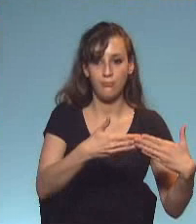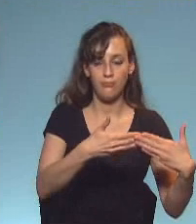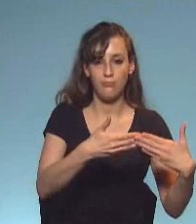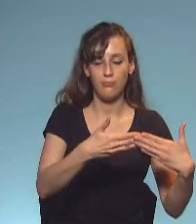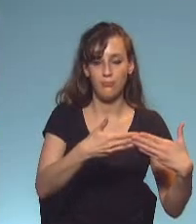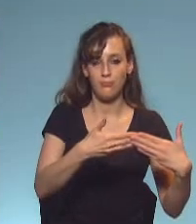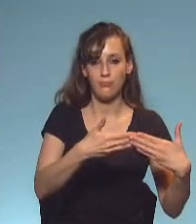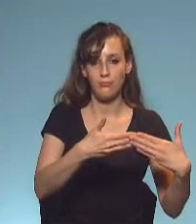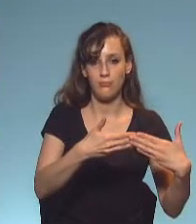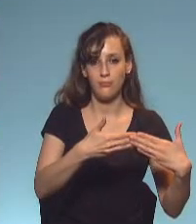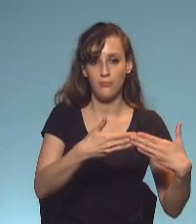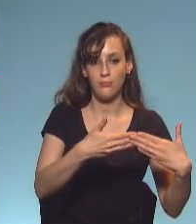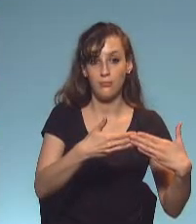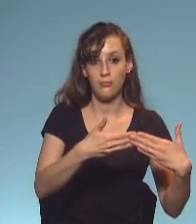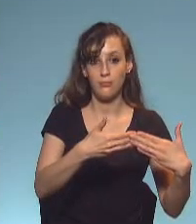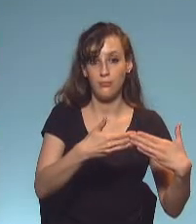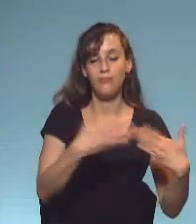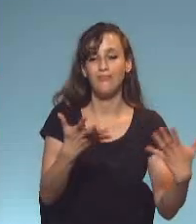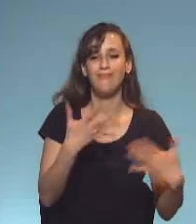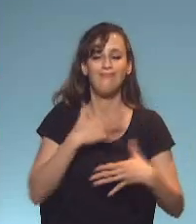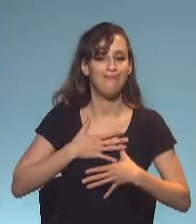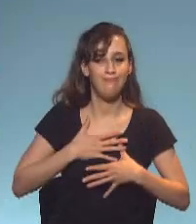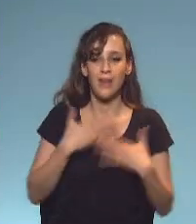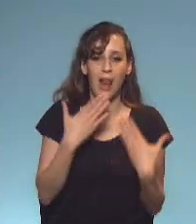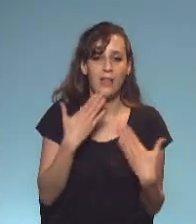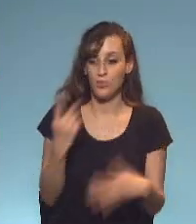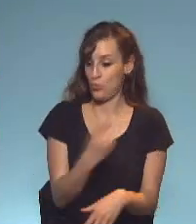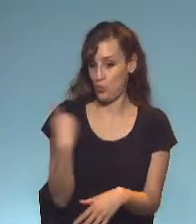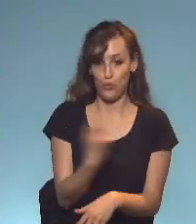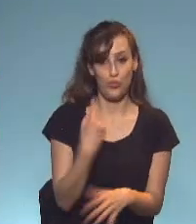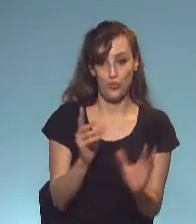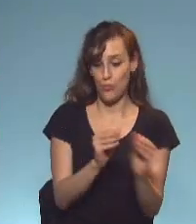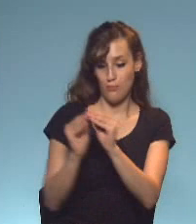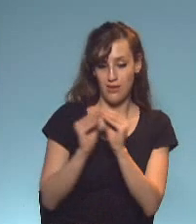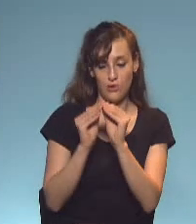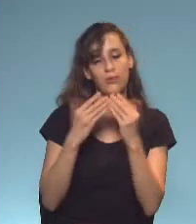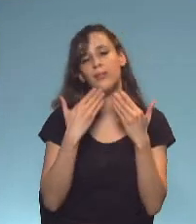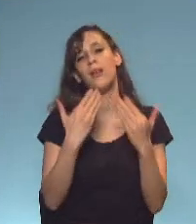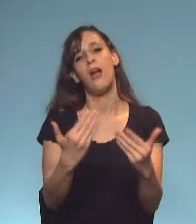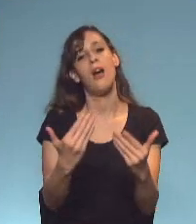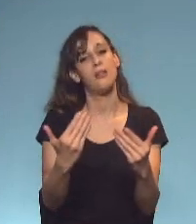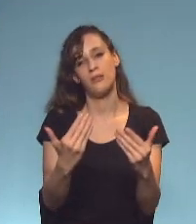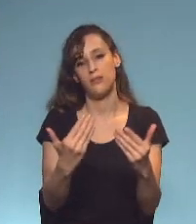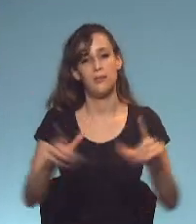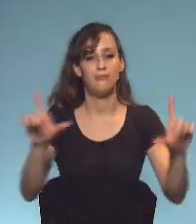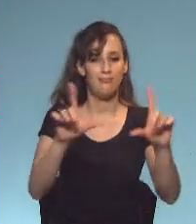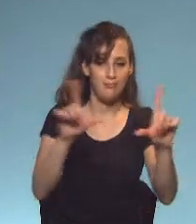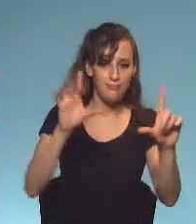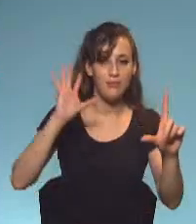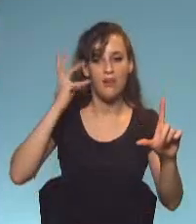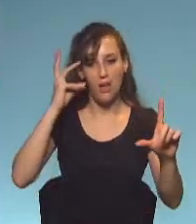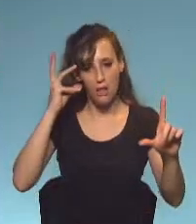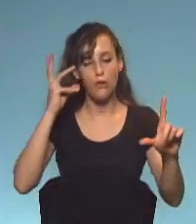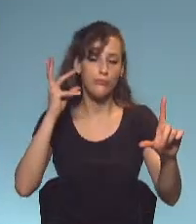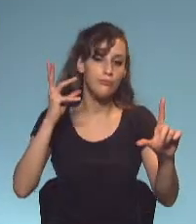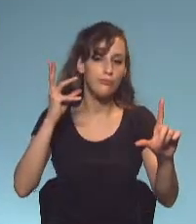19. Soy un agradecido, somos unos agradecidos de los medios